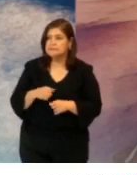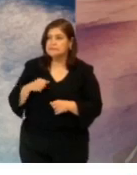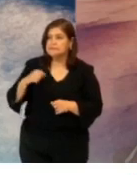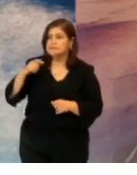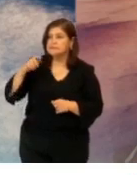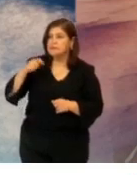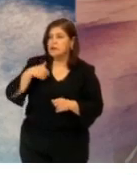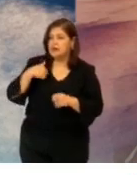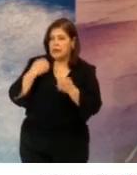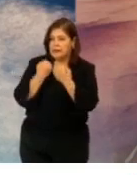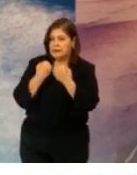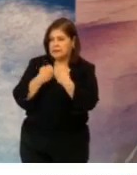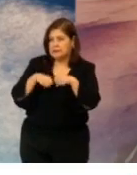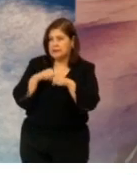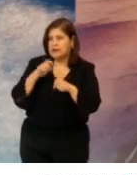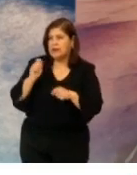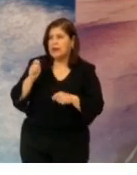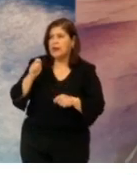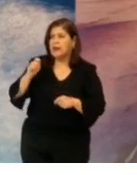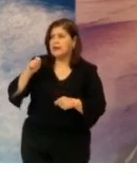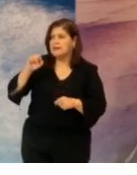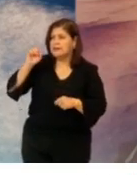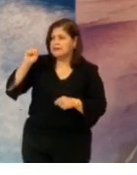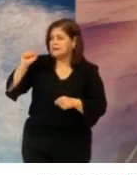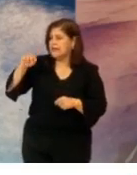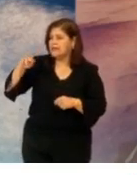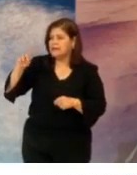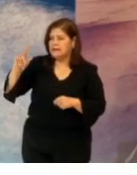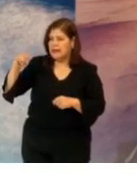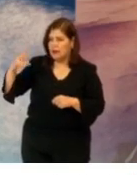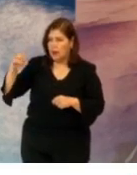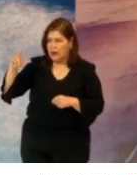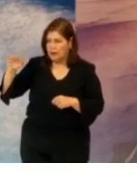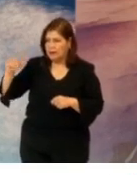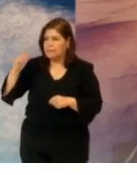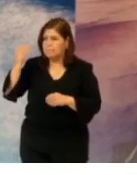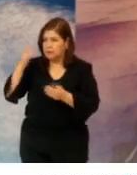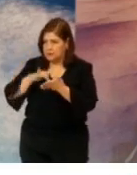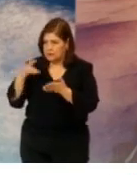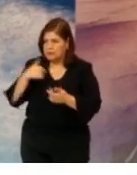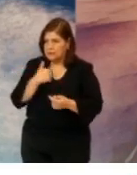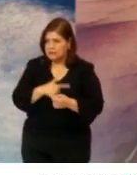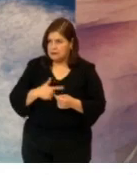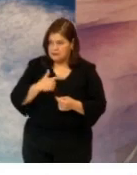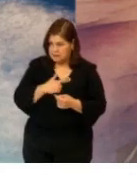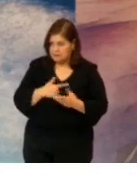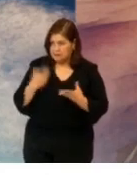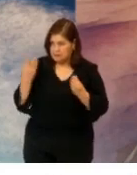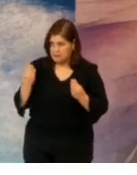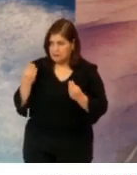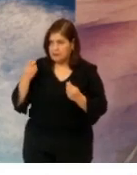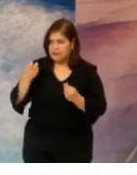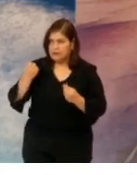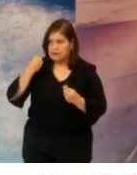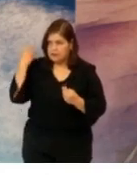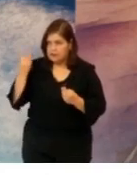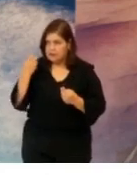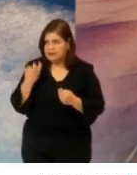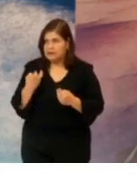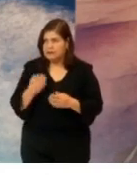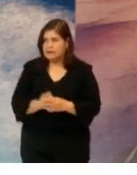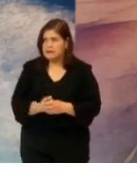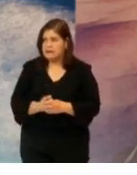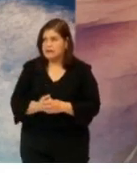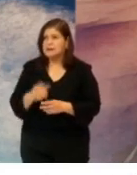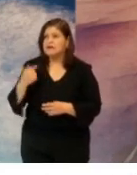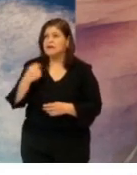la Asociación Civil Salvemos al Río Laja. Y pues bueno, muchísimas gracias, me ha encantado esta conferencia, este intercambio.